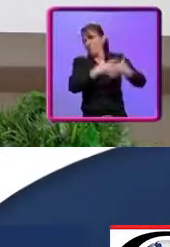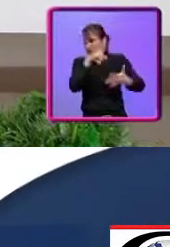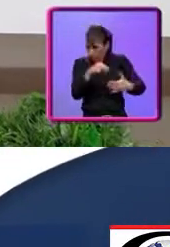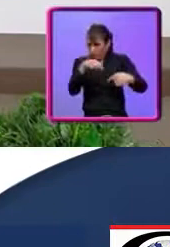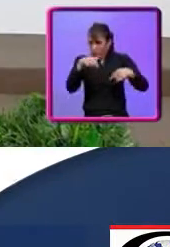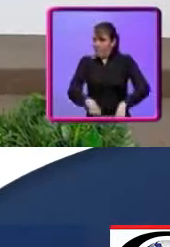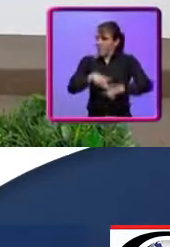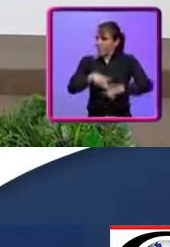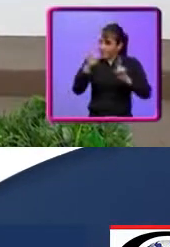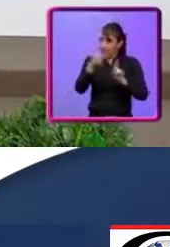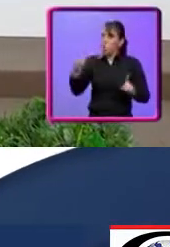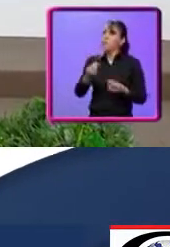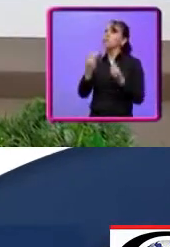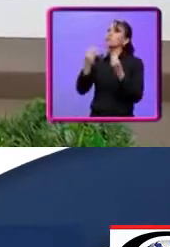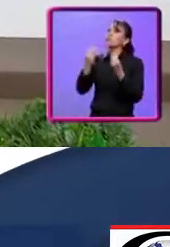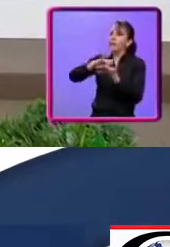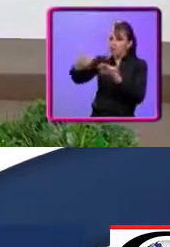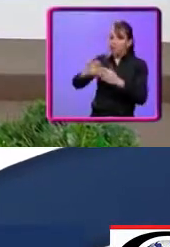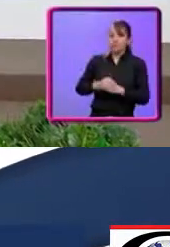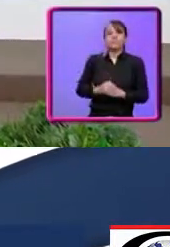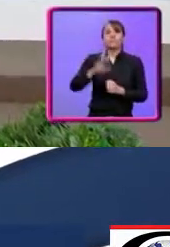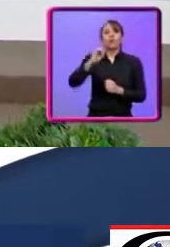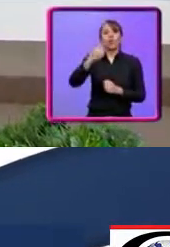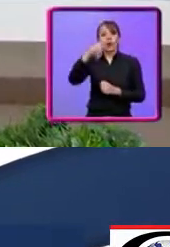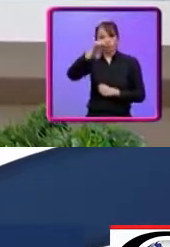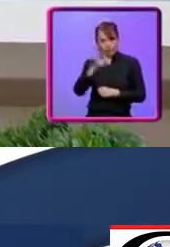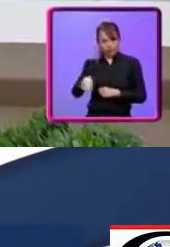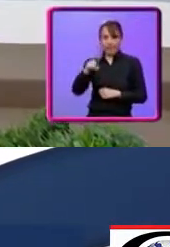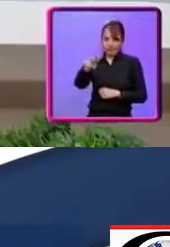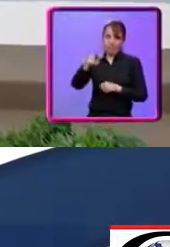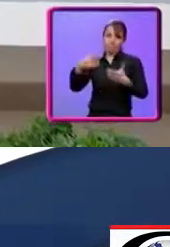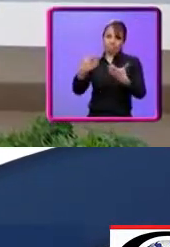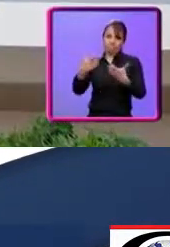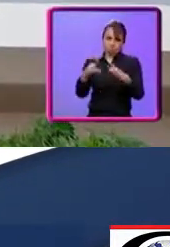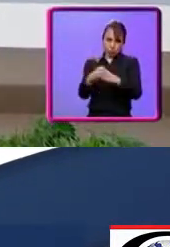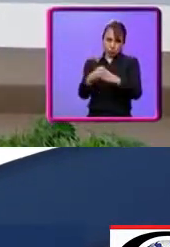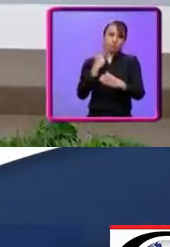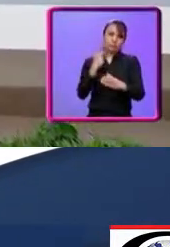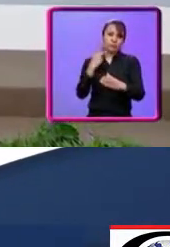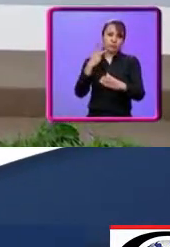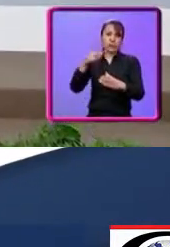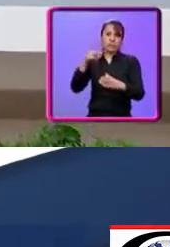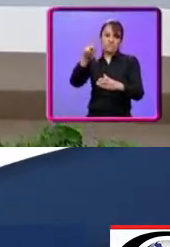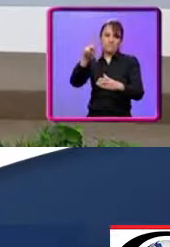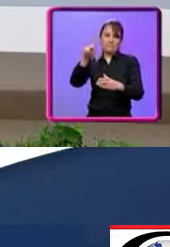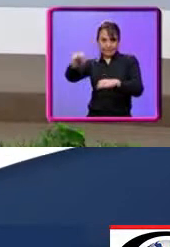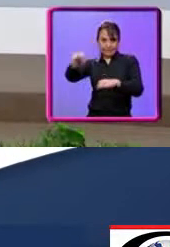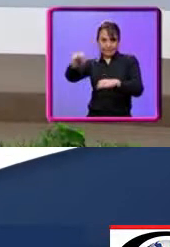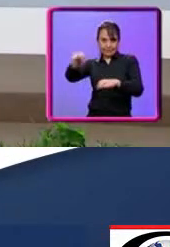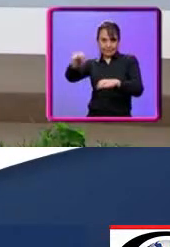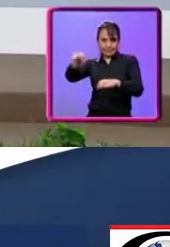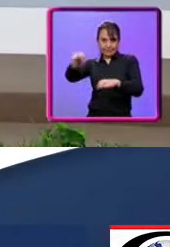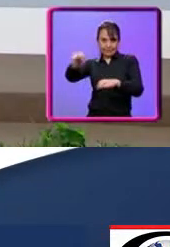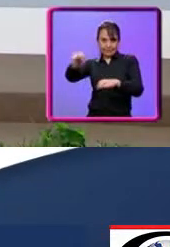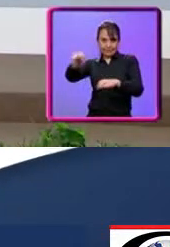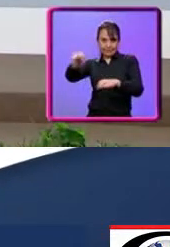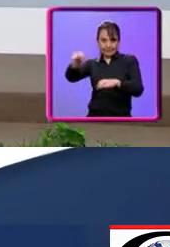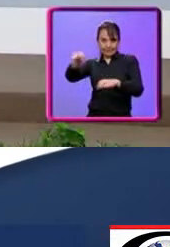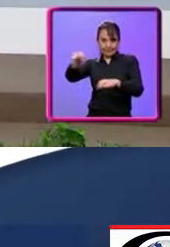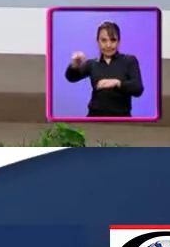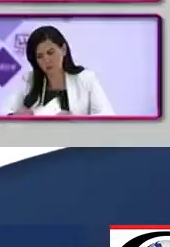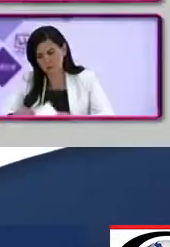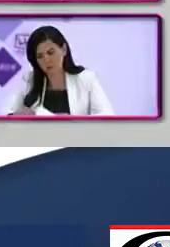les permiten a cada uno de ustedes expresar sus ideas, pero no hay confrontación de las ideas. Pero tú en esta exposición